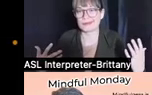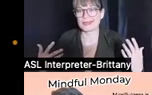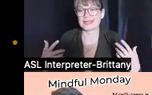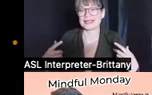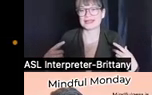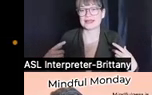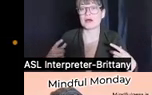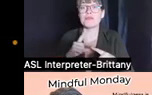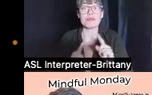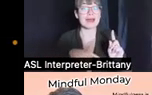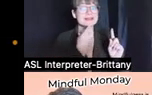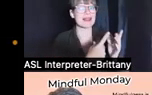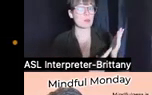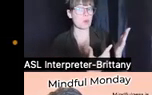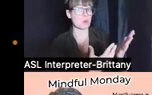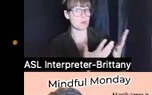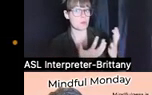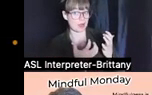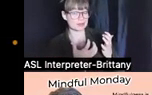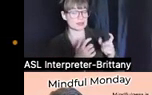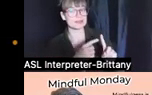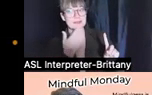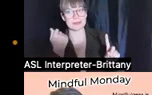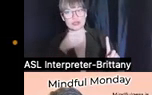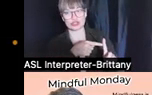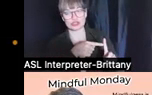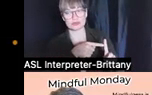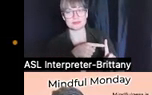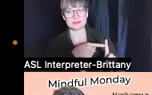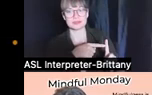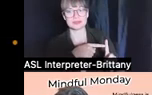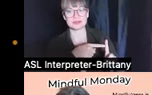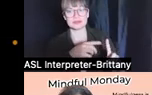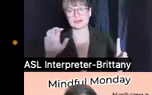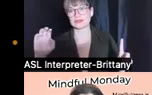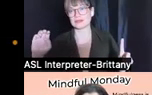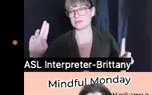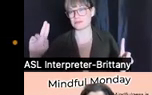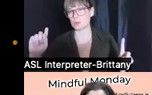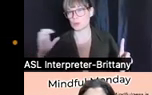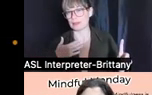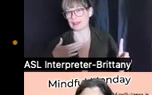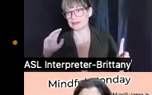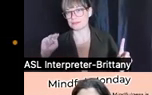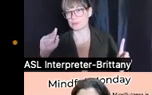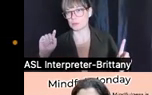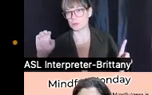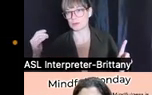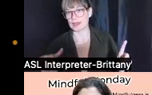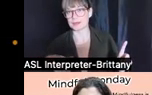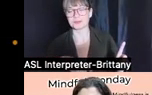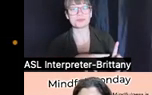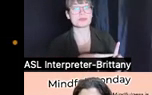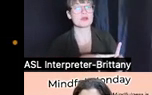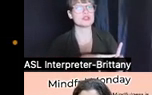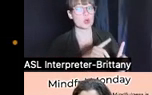casa, decirles lo que uno quiere y asegurar que cuando se le dice de nuevo, apaguen sus micrófonos,